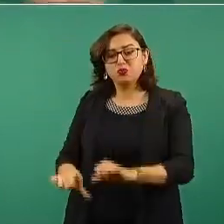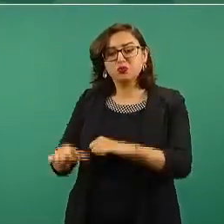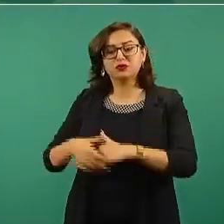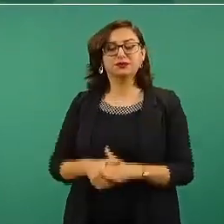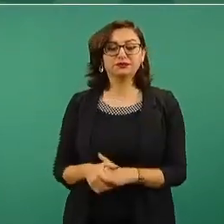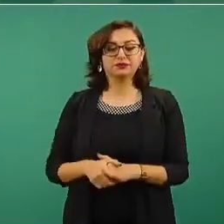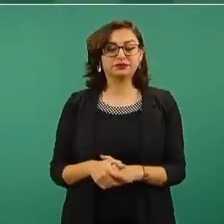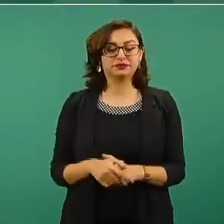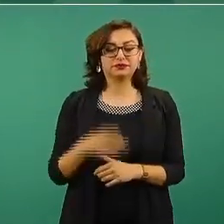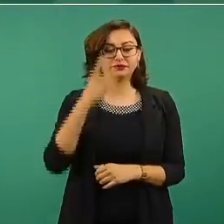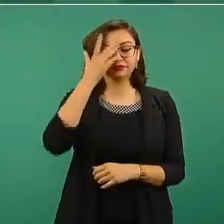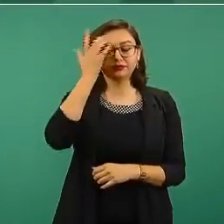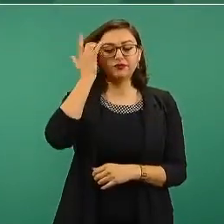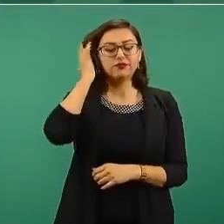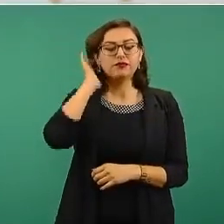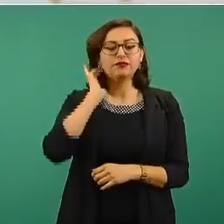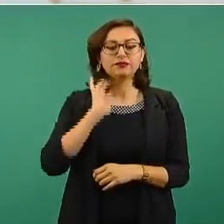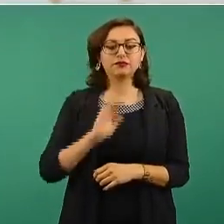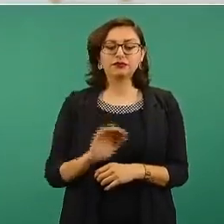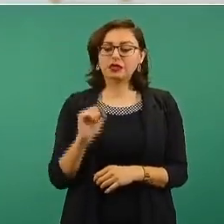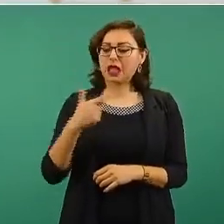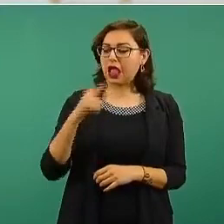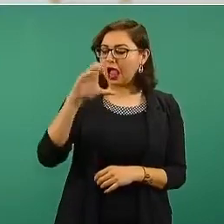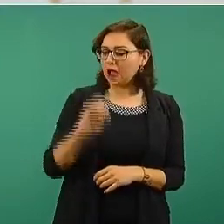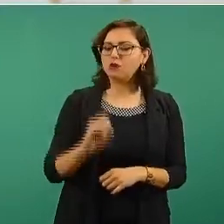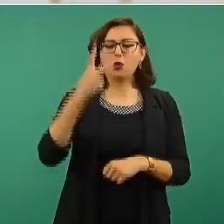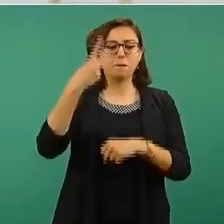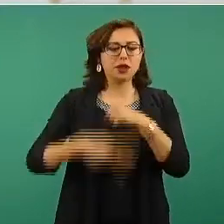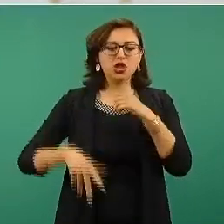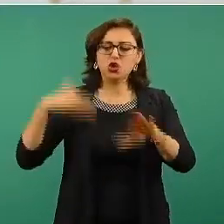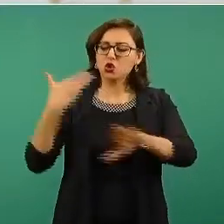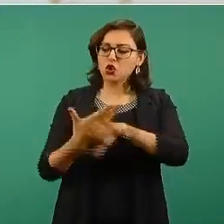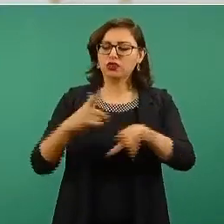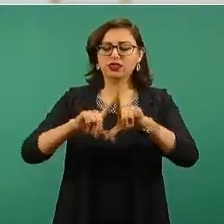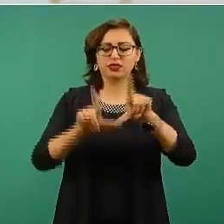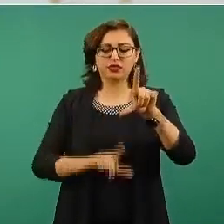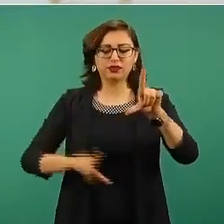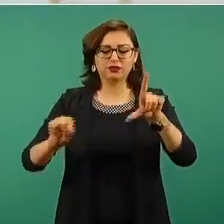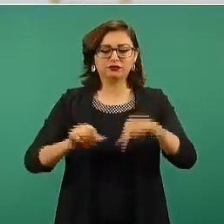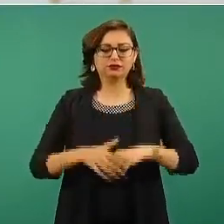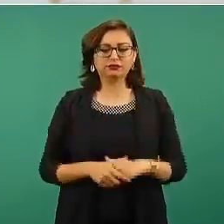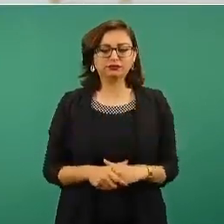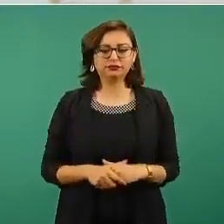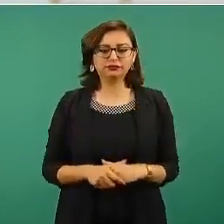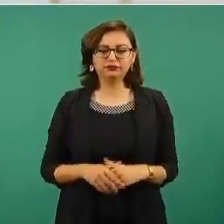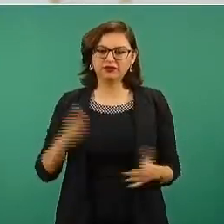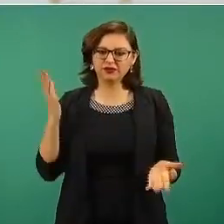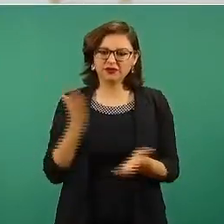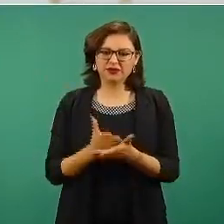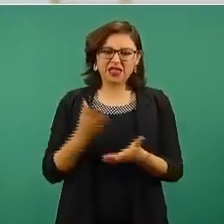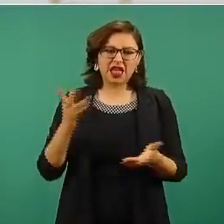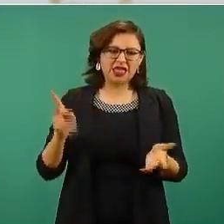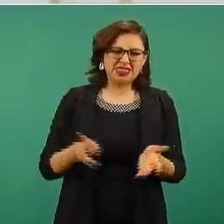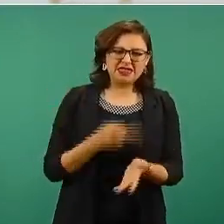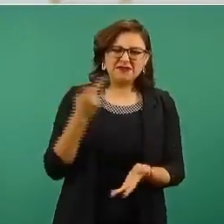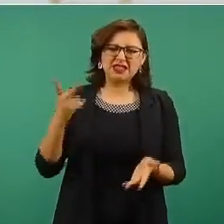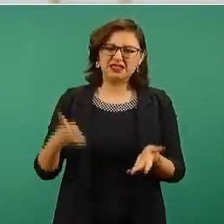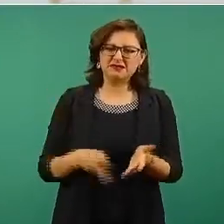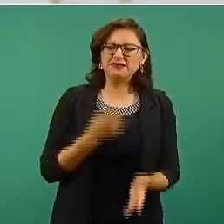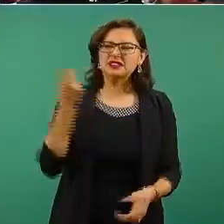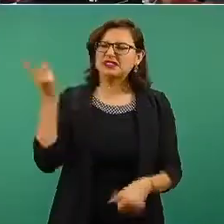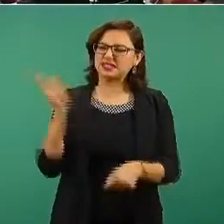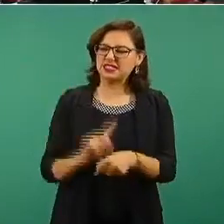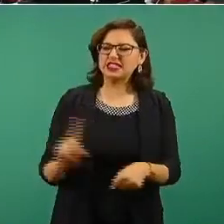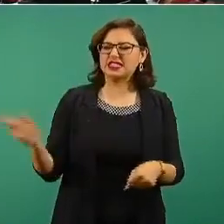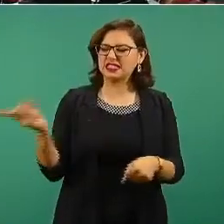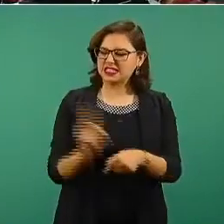cortina y López Obrador, un peligro para México. Entonces era día y noche, día